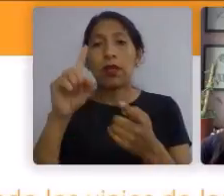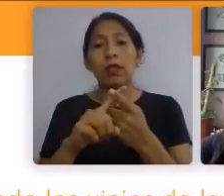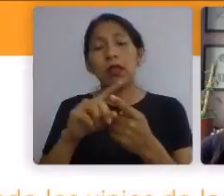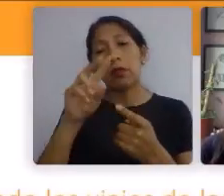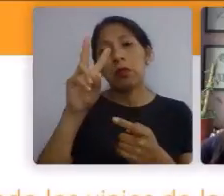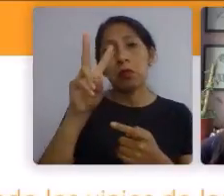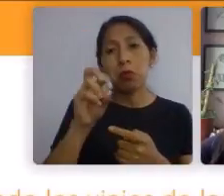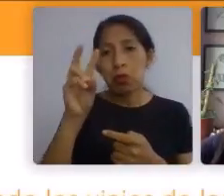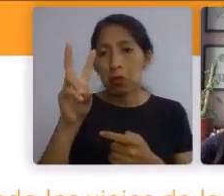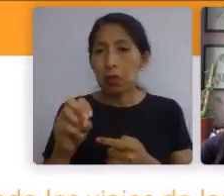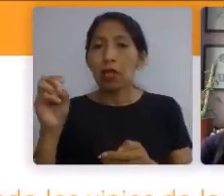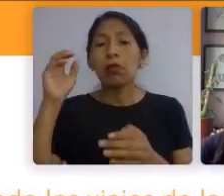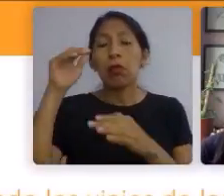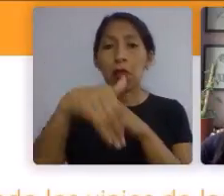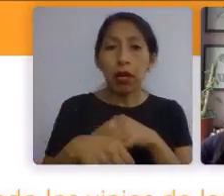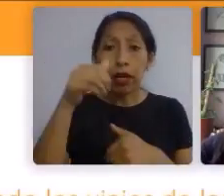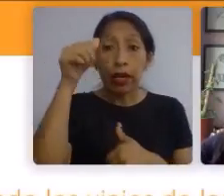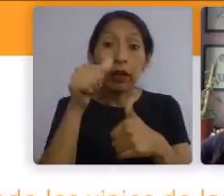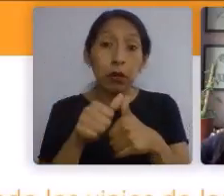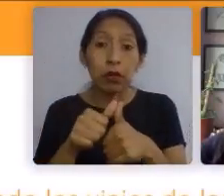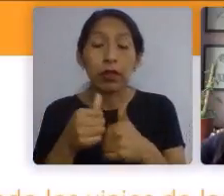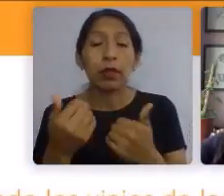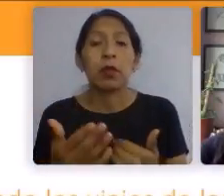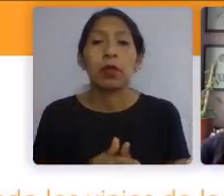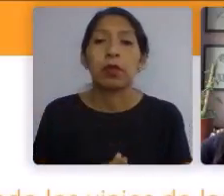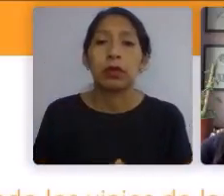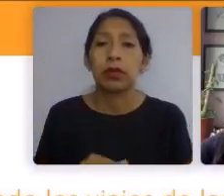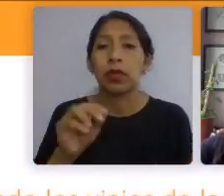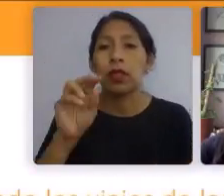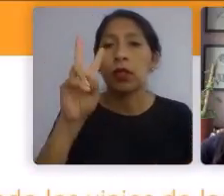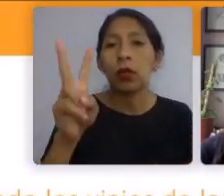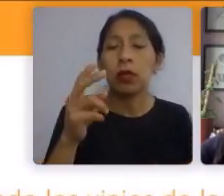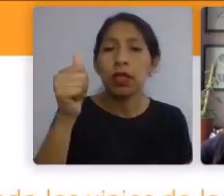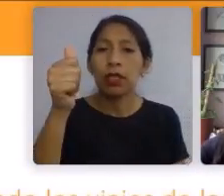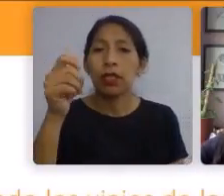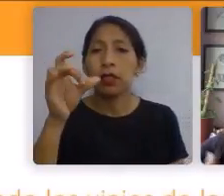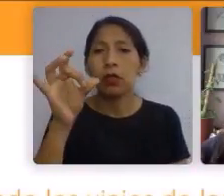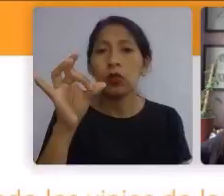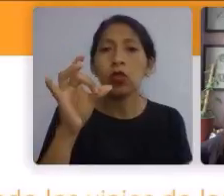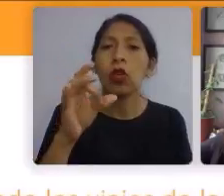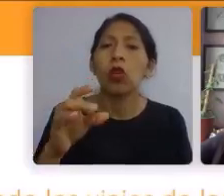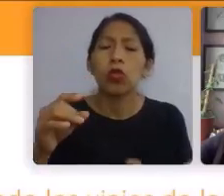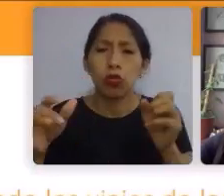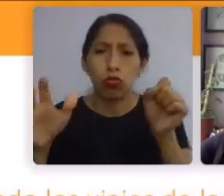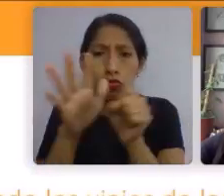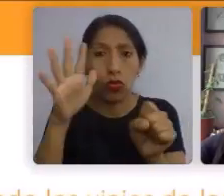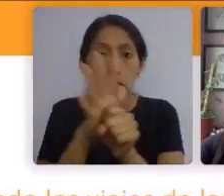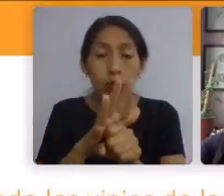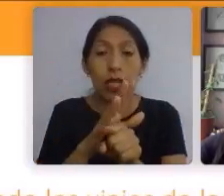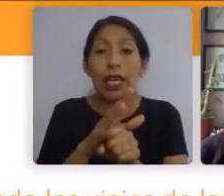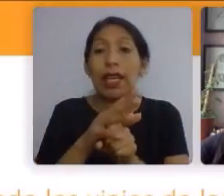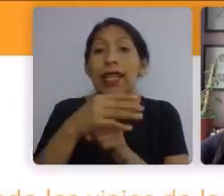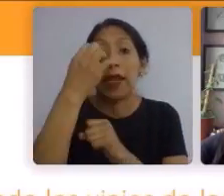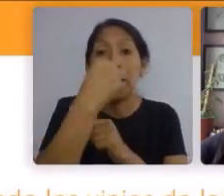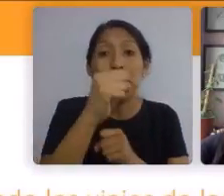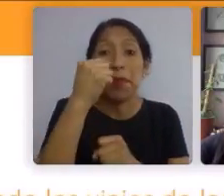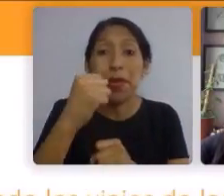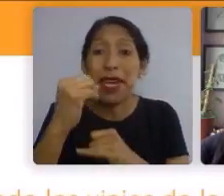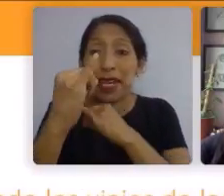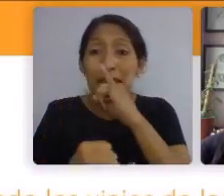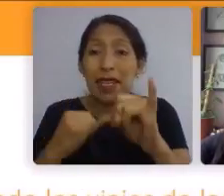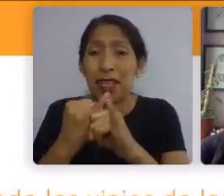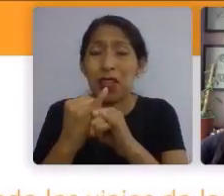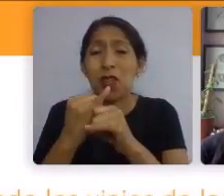pandemia. Recordemos también que entre 2018 y 2019, a nivel total de viajes internacionales, hubo una caída a nivel